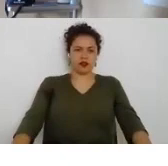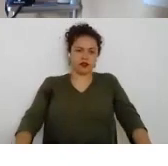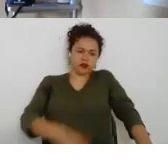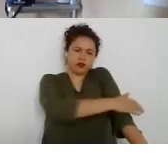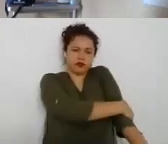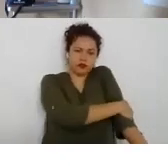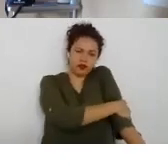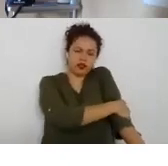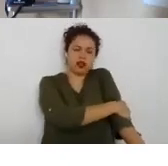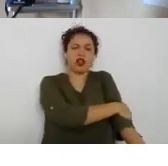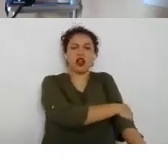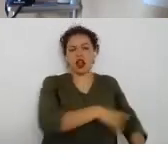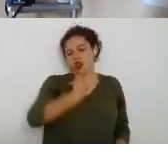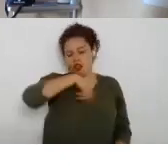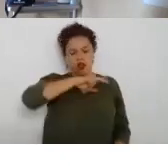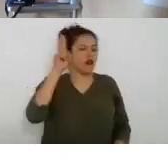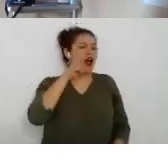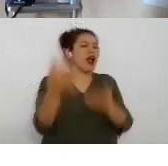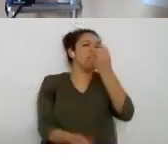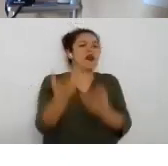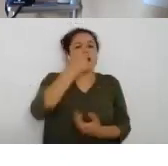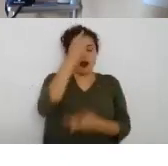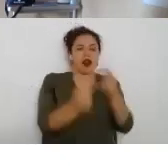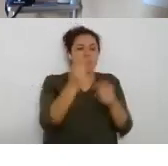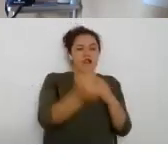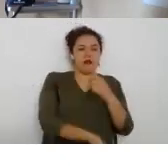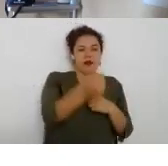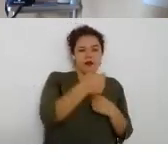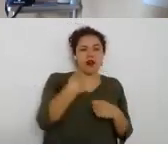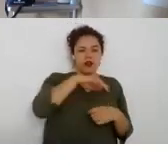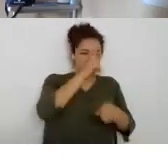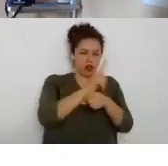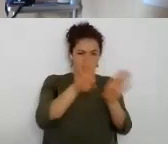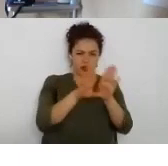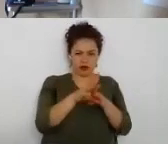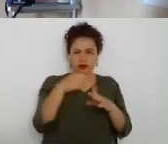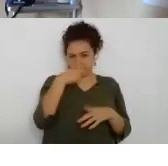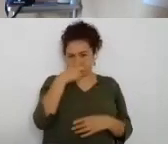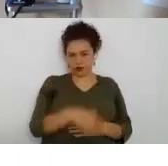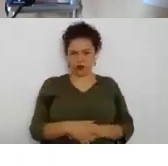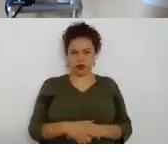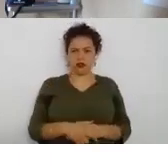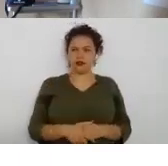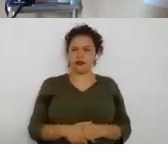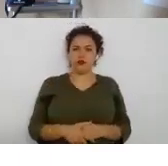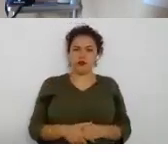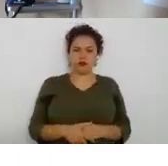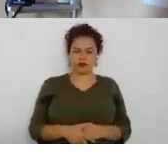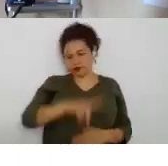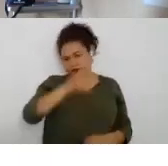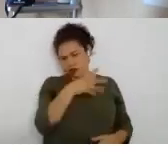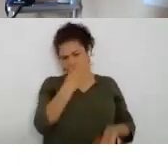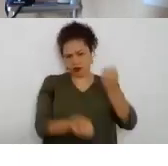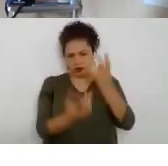¿Cómo podemos distinguir a simple vista una quemadura de primer grado? Como bien lo comentaba, ese tipo de quemadura se ubica en